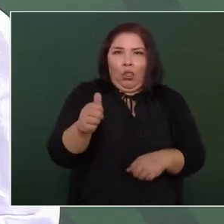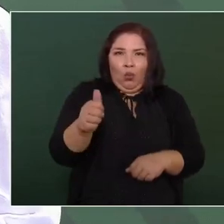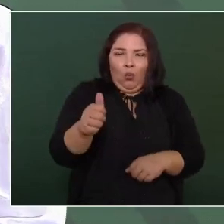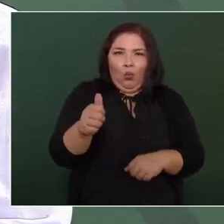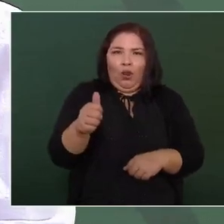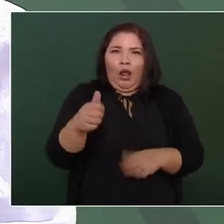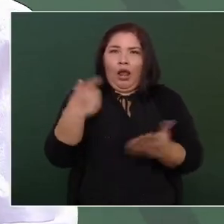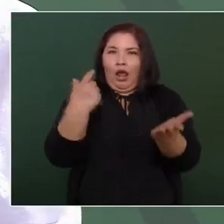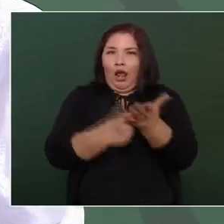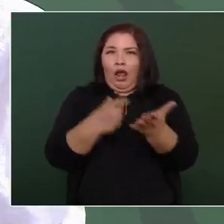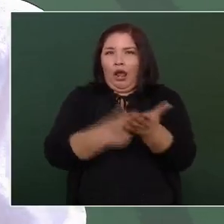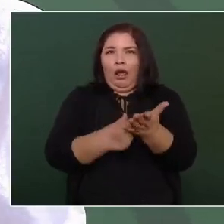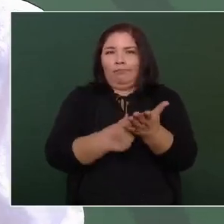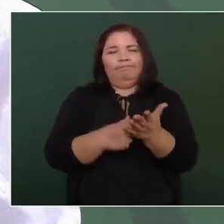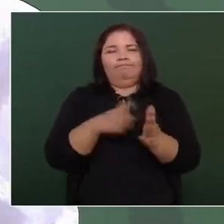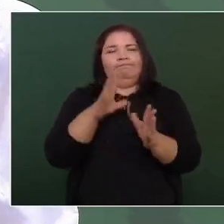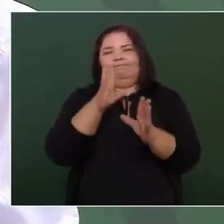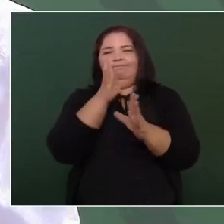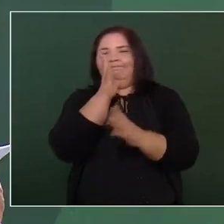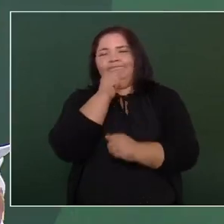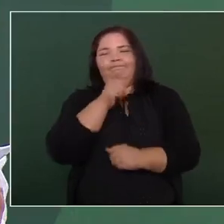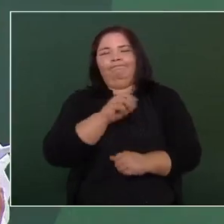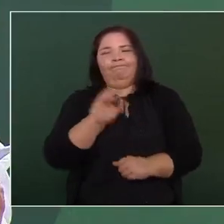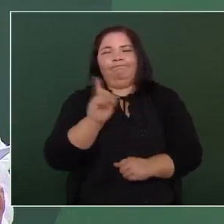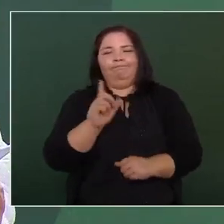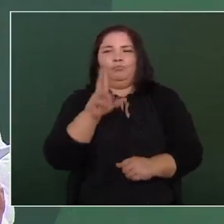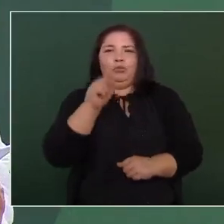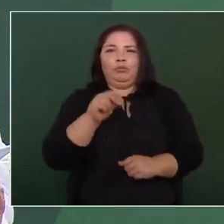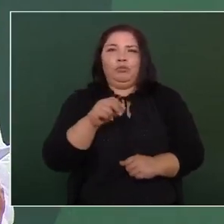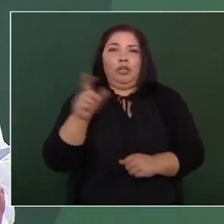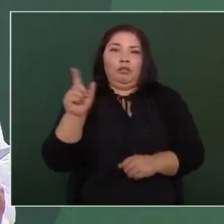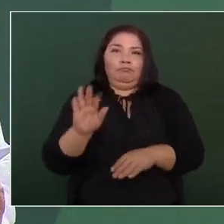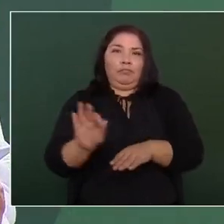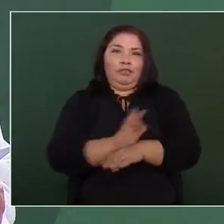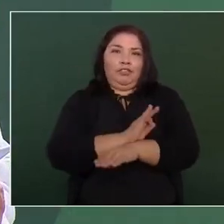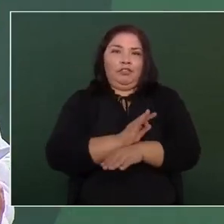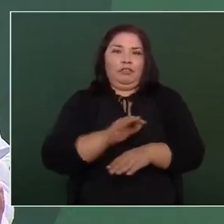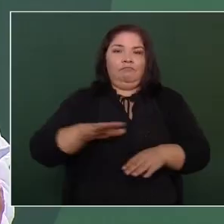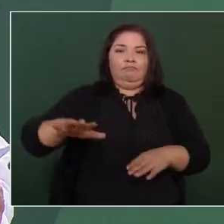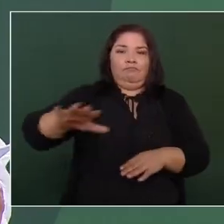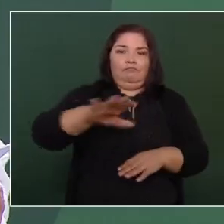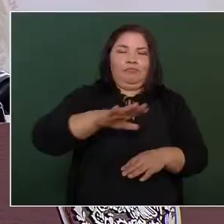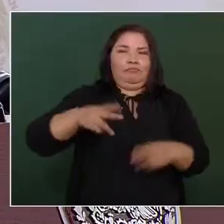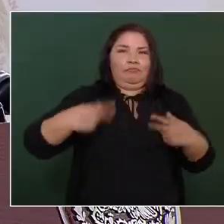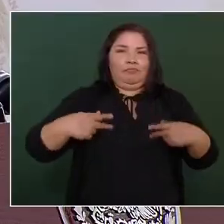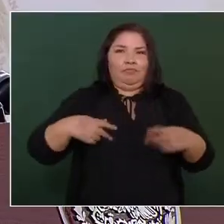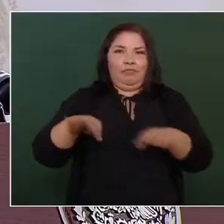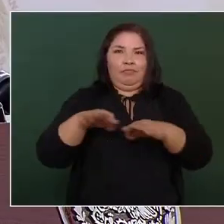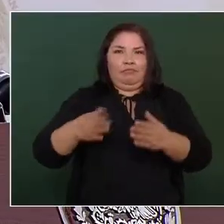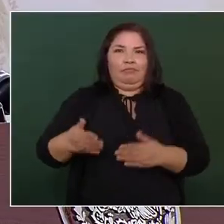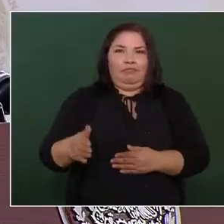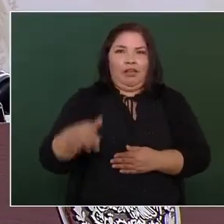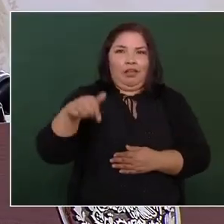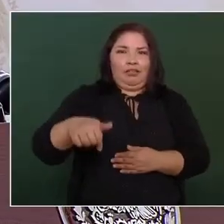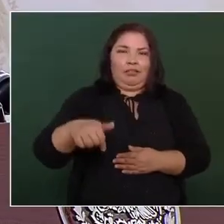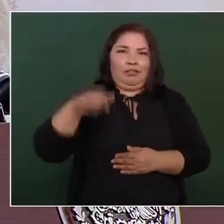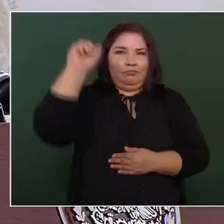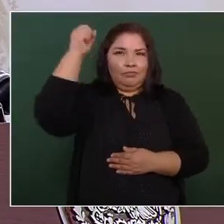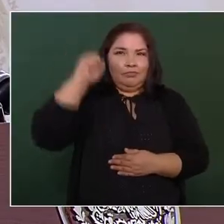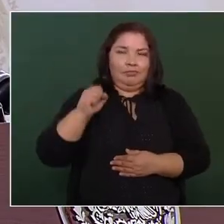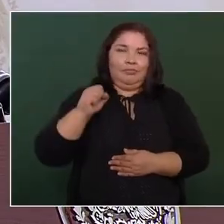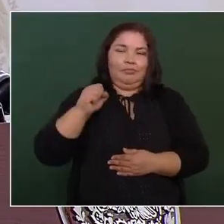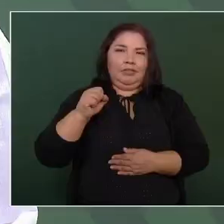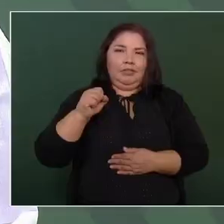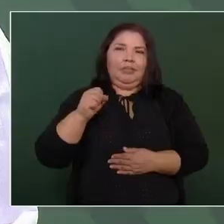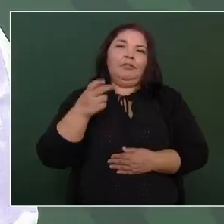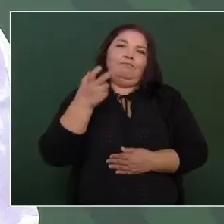y no se firmó, o sea, para beneficio de los pescadores de Sinaloa.